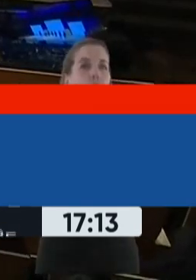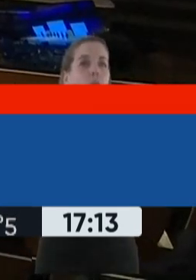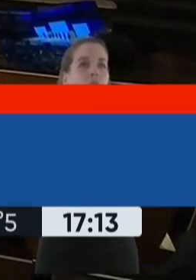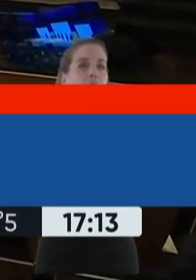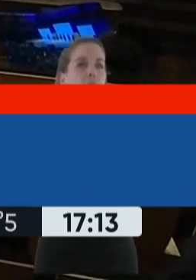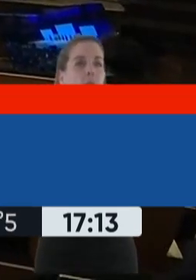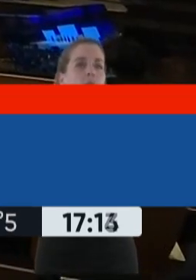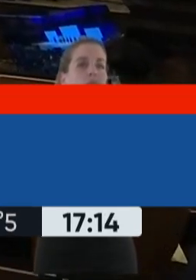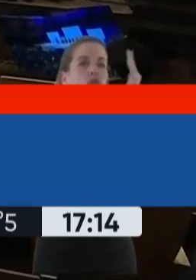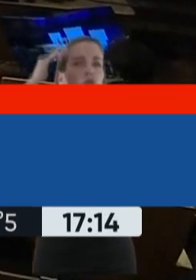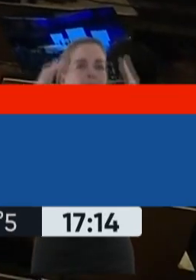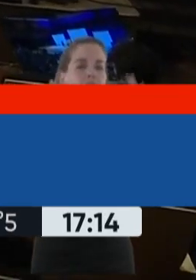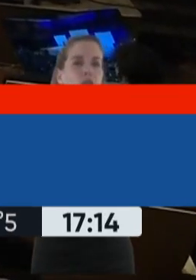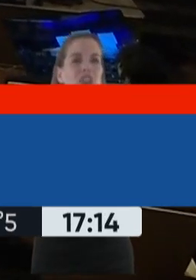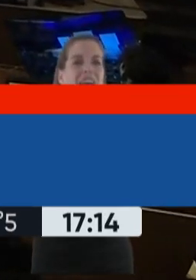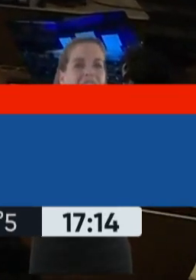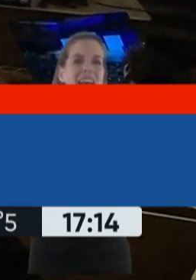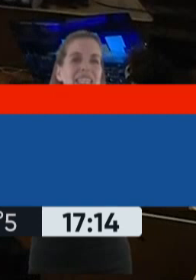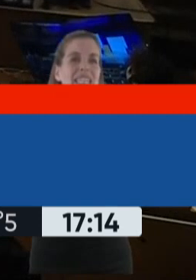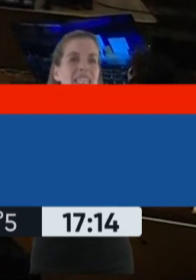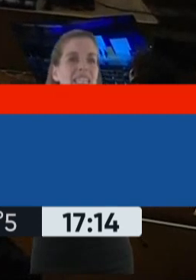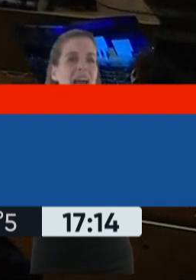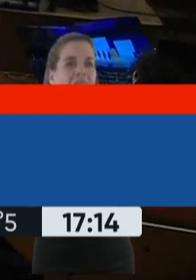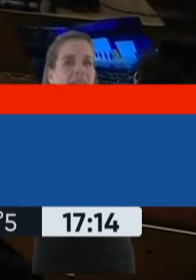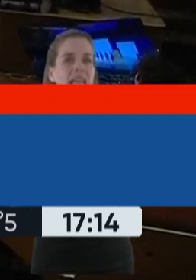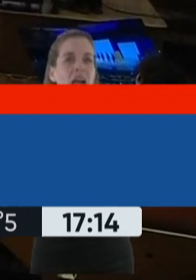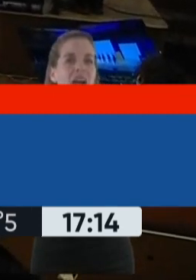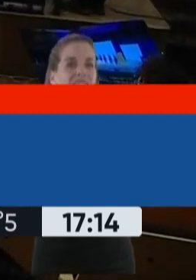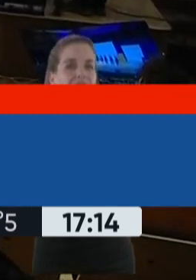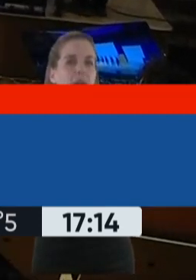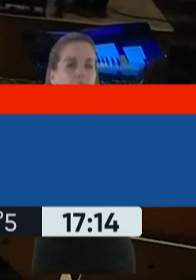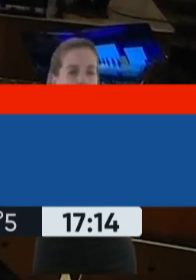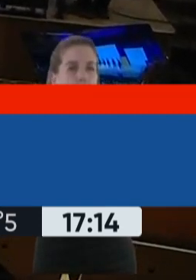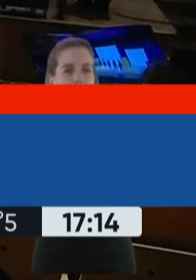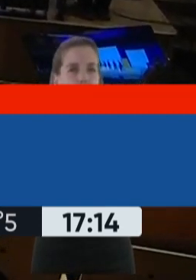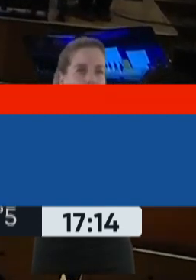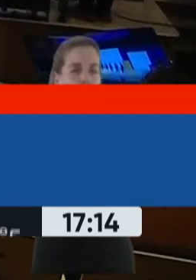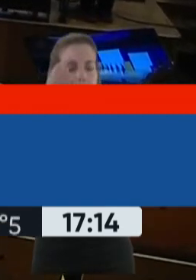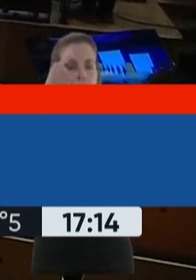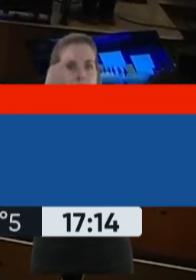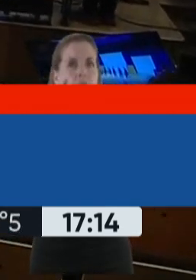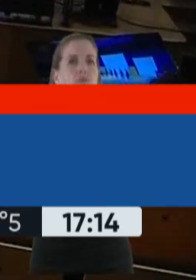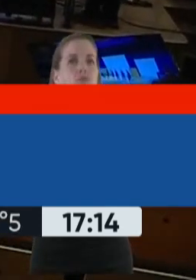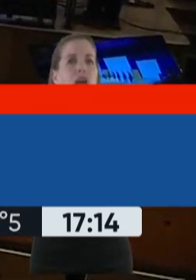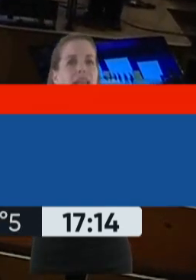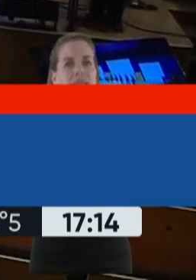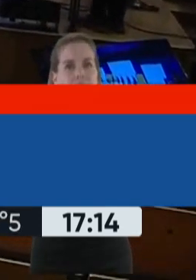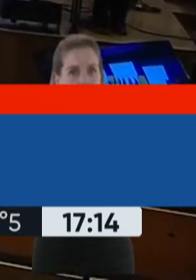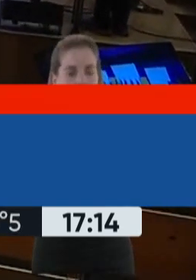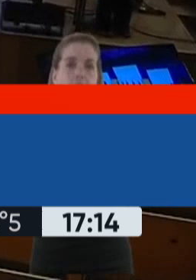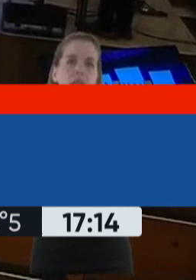recuperando la vida. Y le metimos una zancadilla a la muerte y pudimos seguir adelante. Dejamos muchos en el